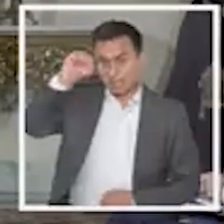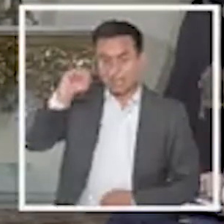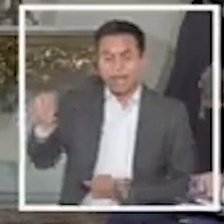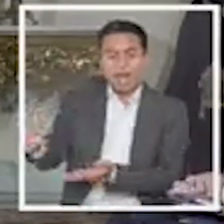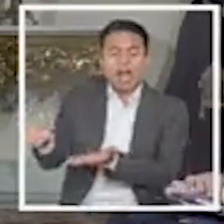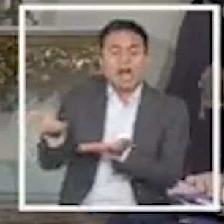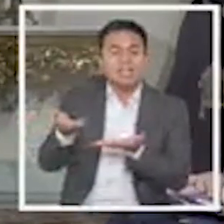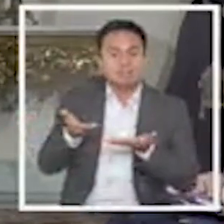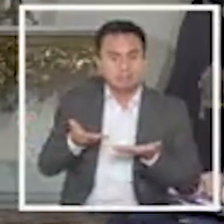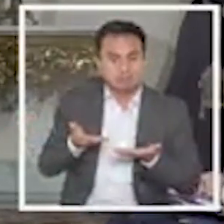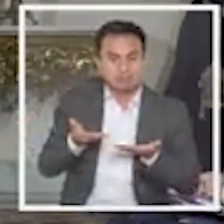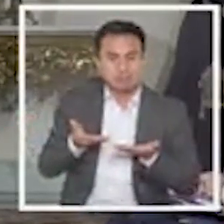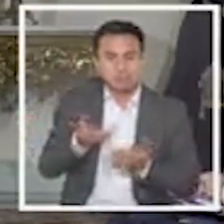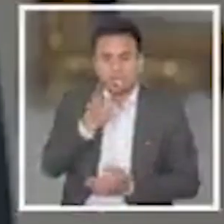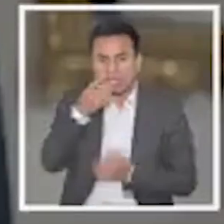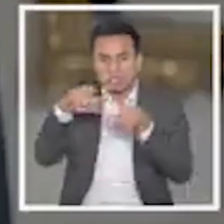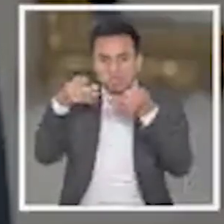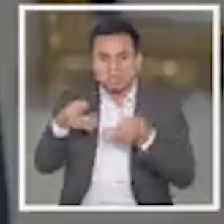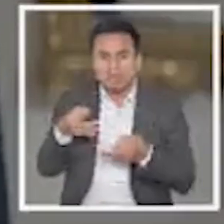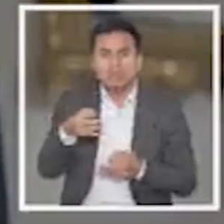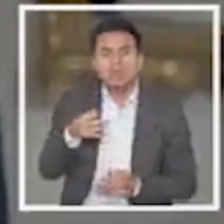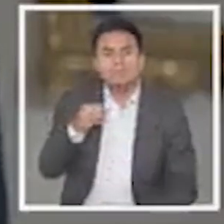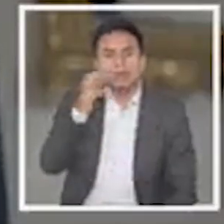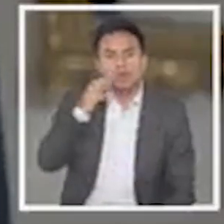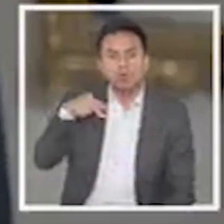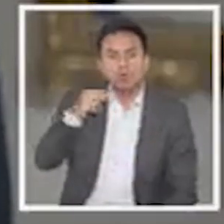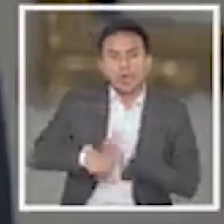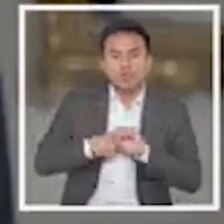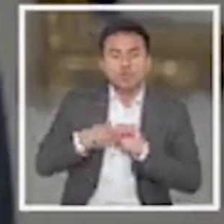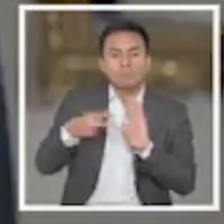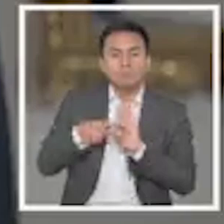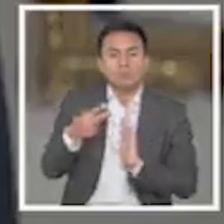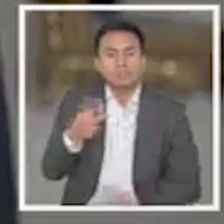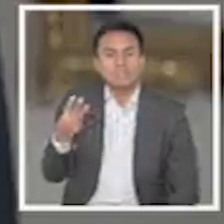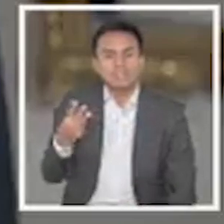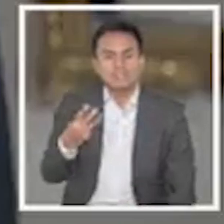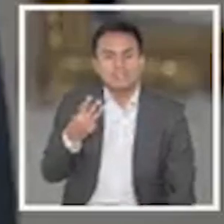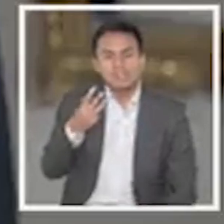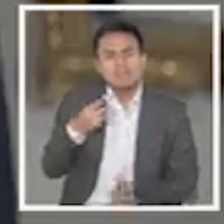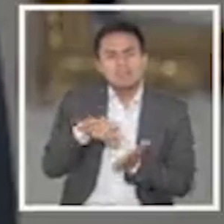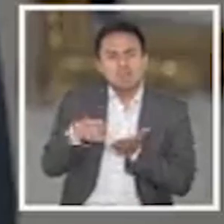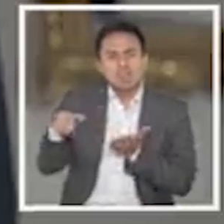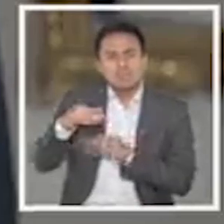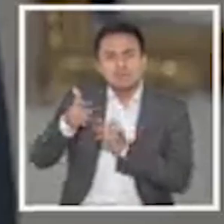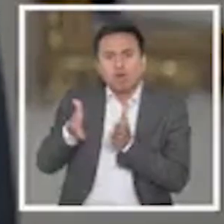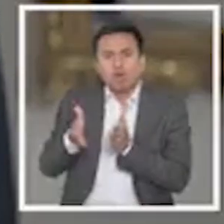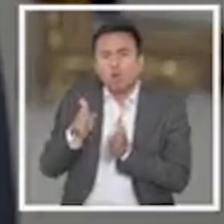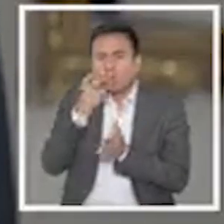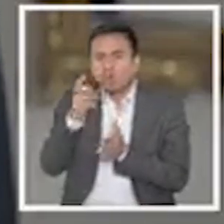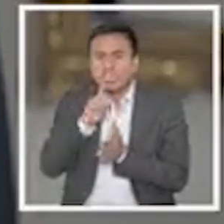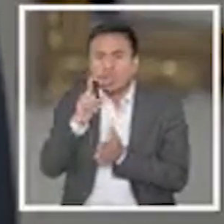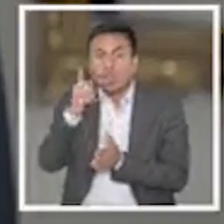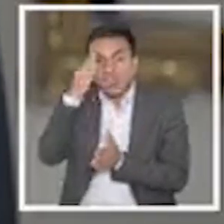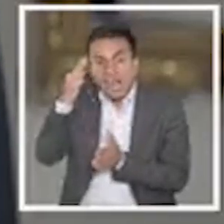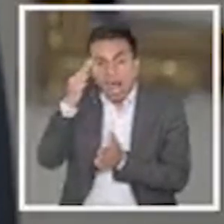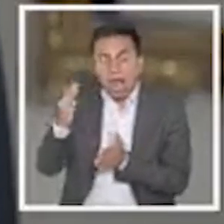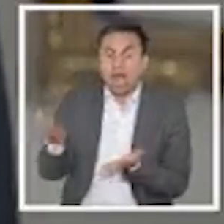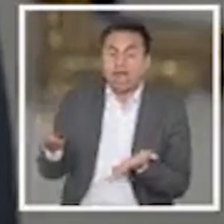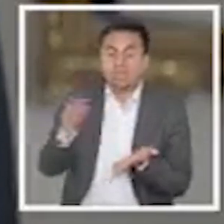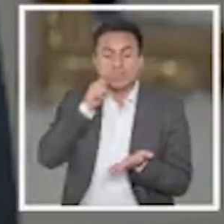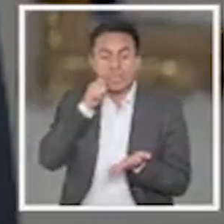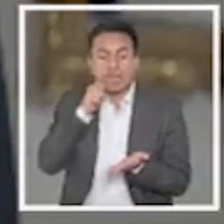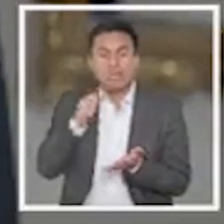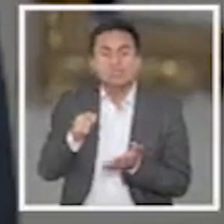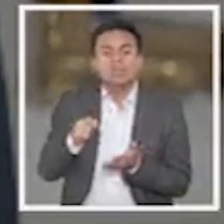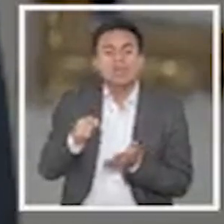Argentina puso a disposición gas firme para los meses de mayo y junio de 2023 por 3 millones de metros cúbicos por día, los que